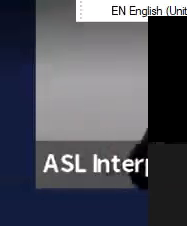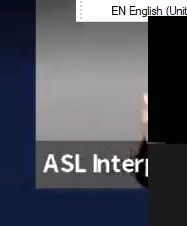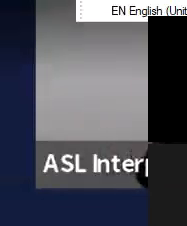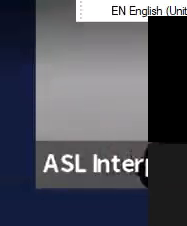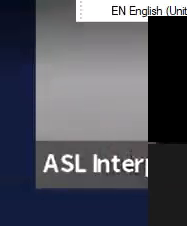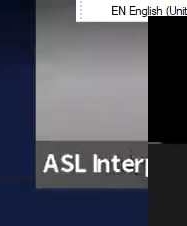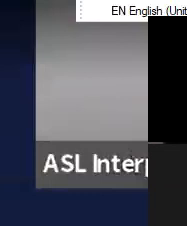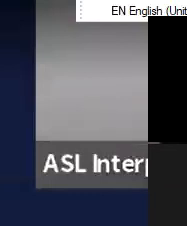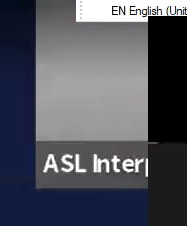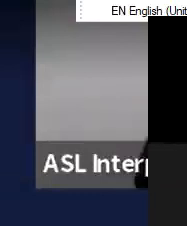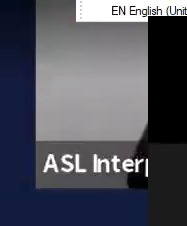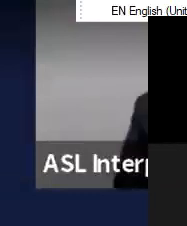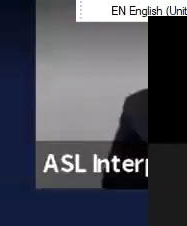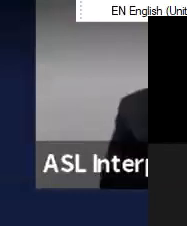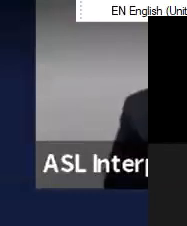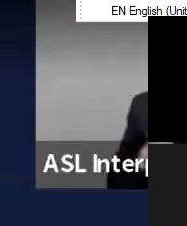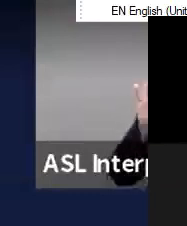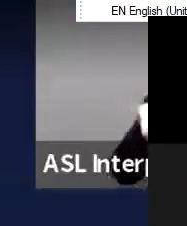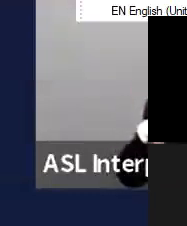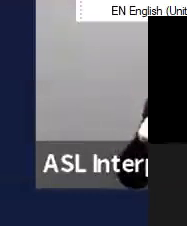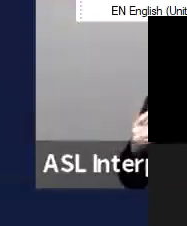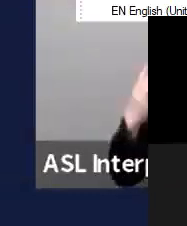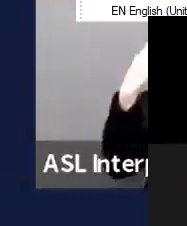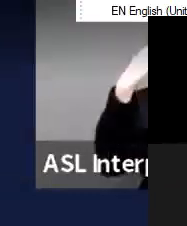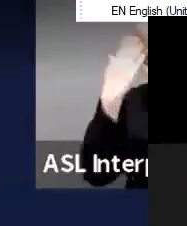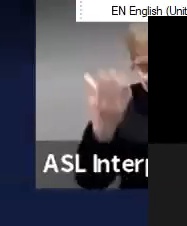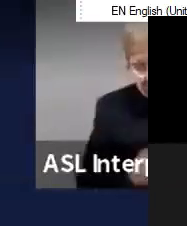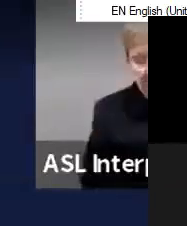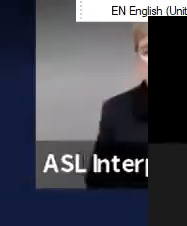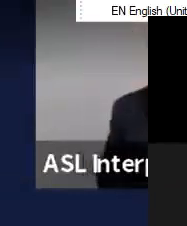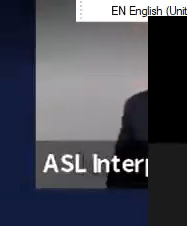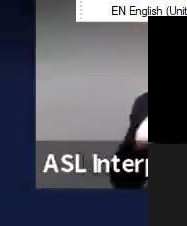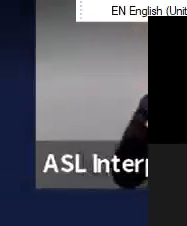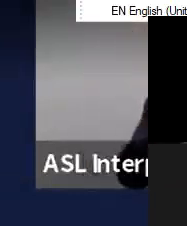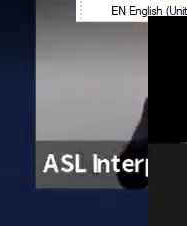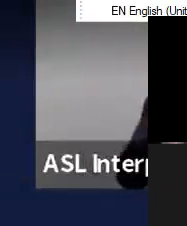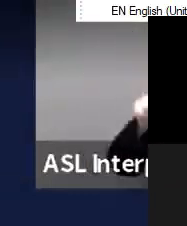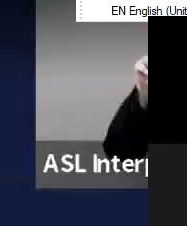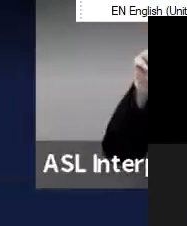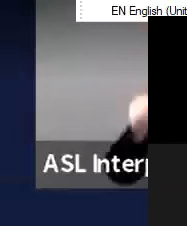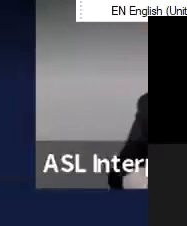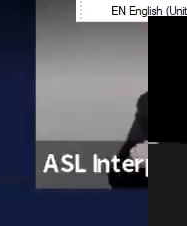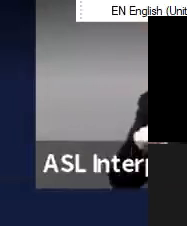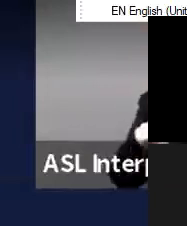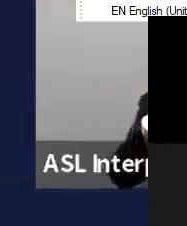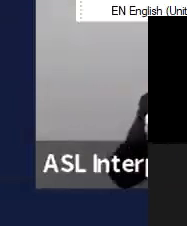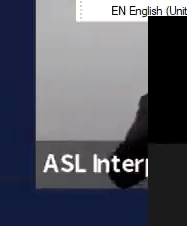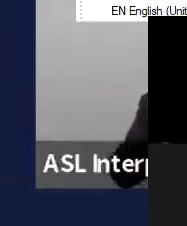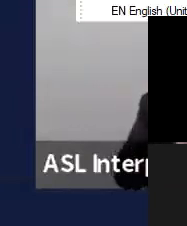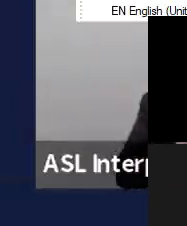hoy. Muy bien. Este es un territorio familiar para nosotros. Lo que tenemos que